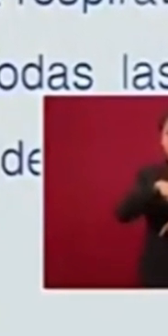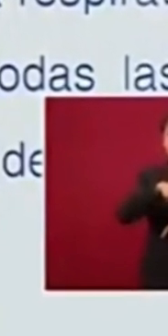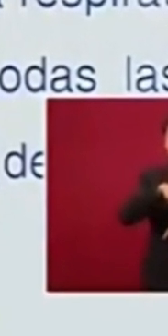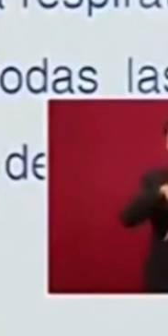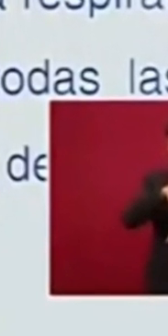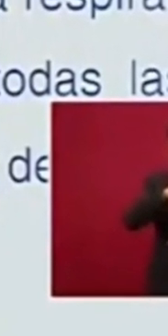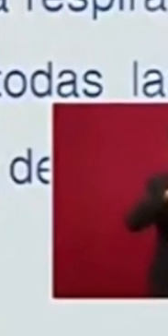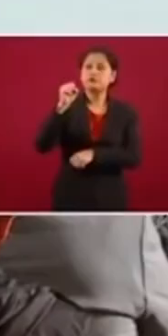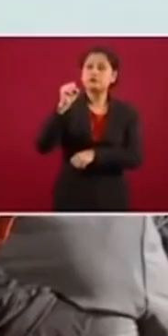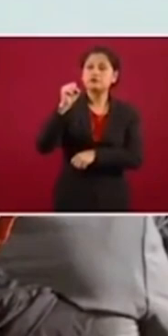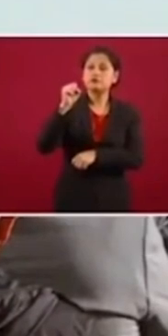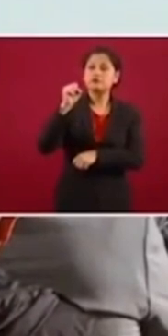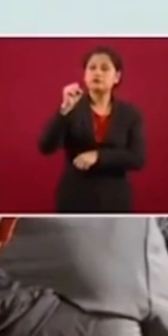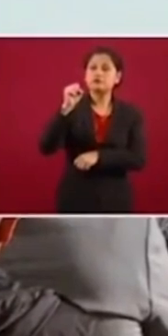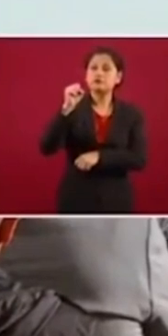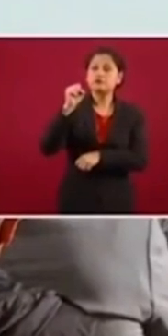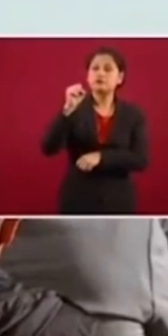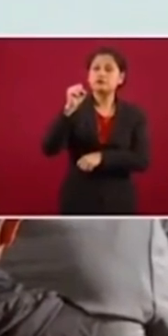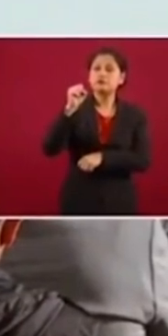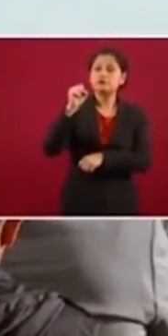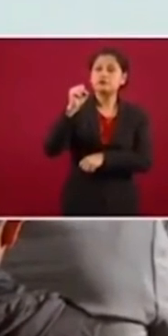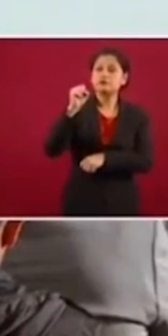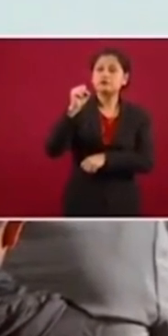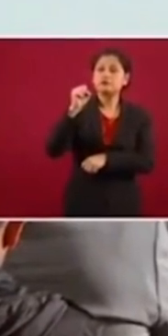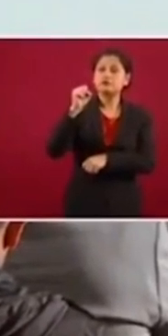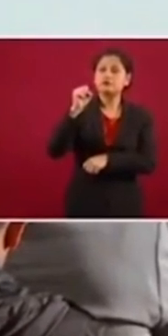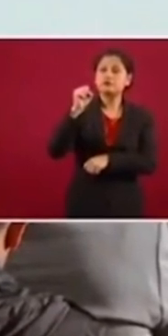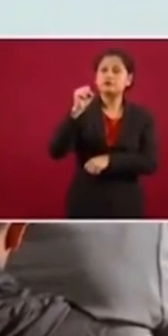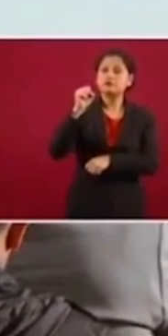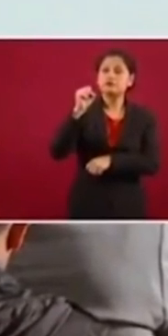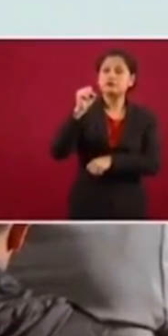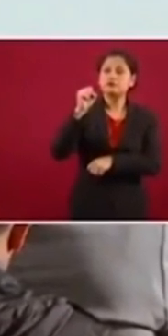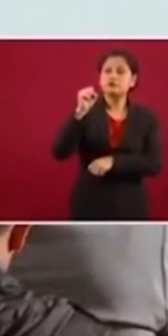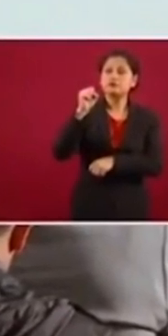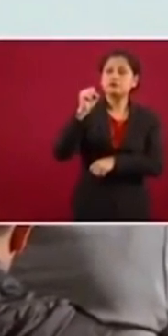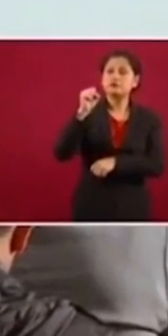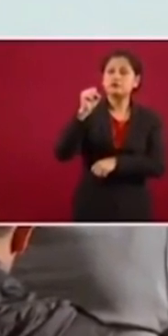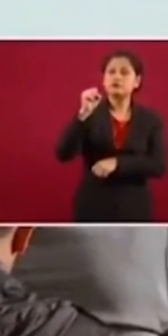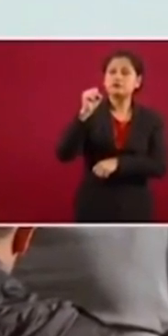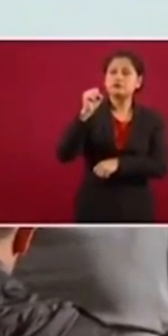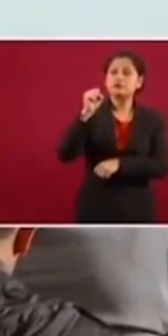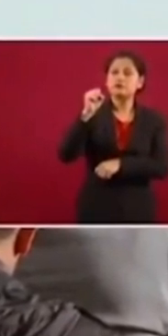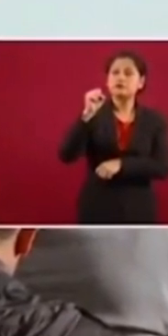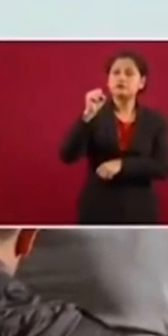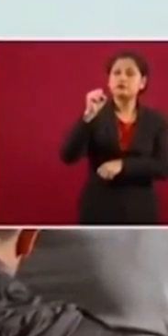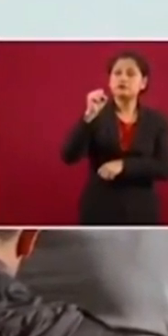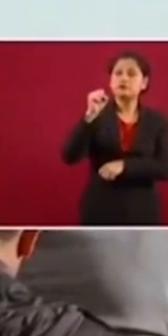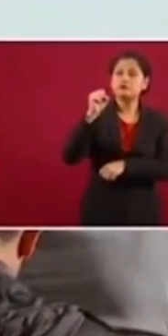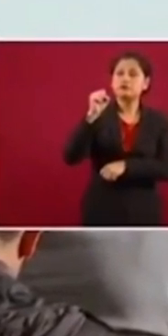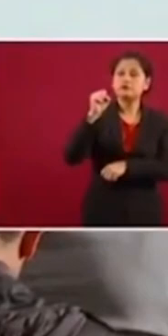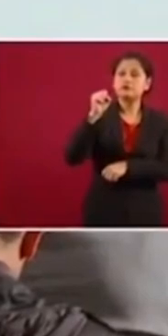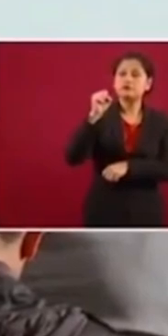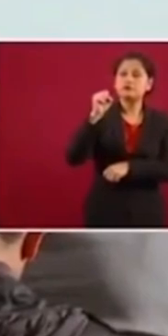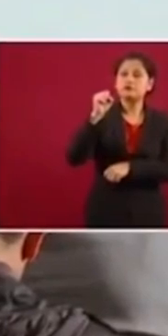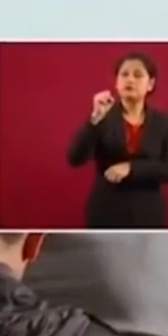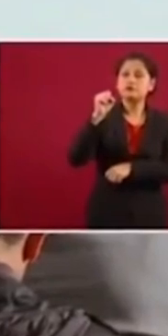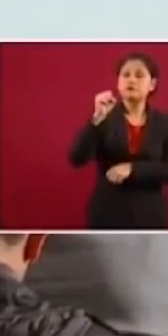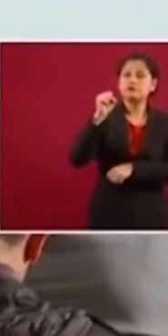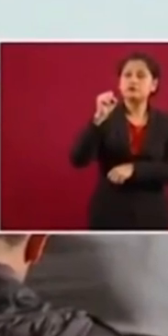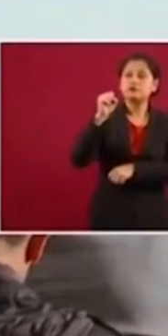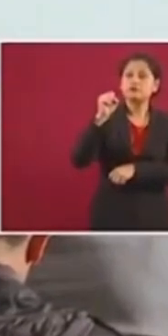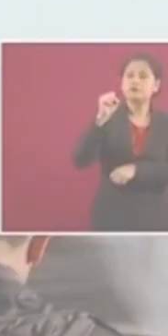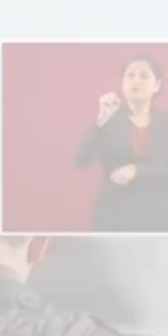personas con enfermedades crónicas a partir del 30 de marzo y hasta el 30 de abril, afirmó el subsecretario de Prevención y Promoción de la Salud,